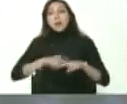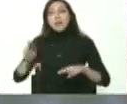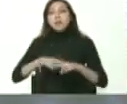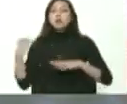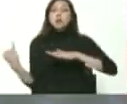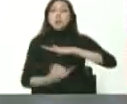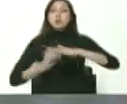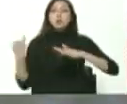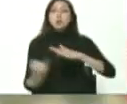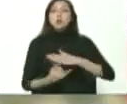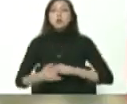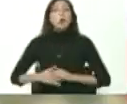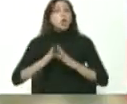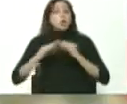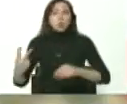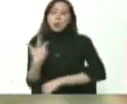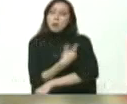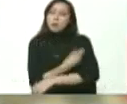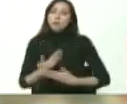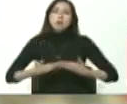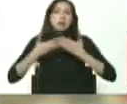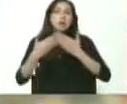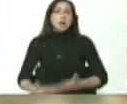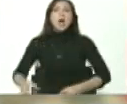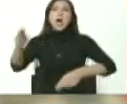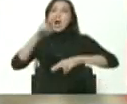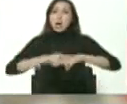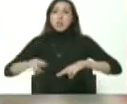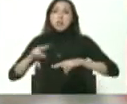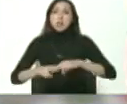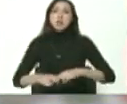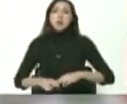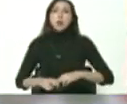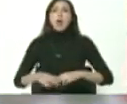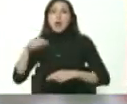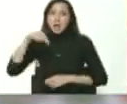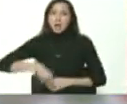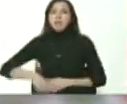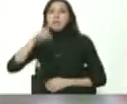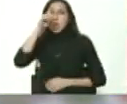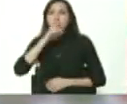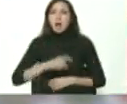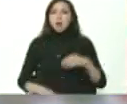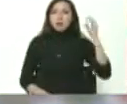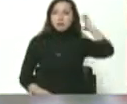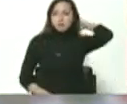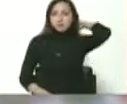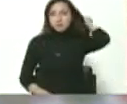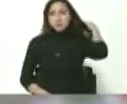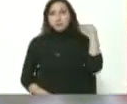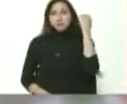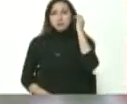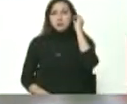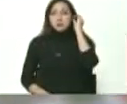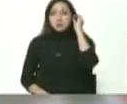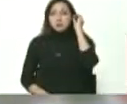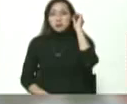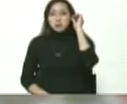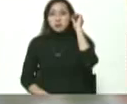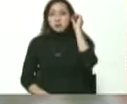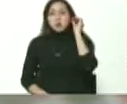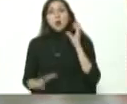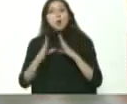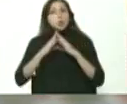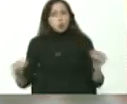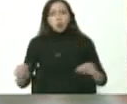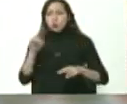hoy todas las vacunas garantizadas para todos nuestros niños durante el año 2021. Todas las vacunas garantizadas para